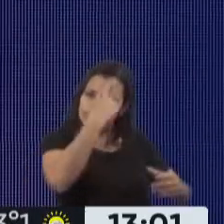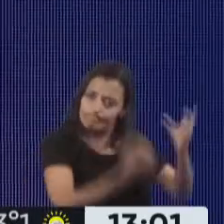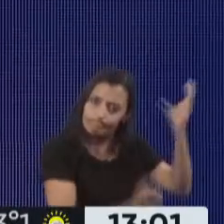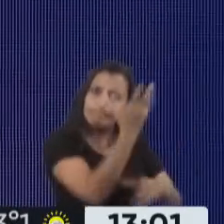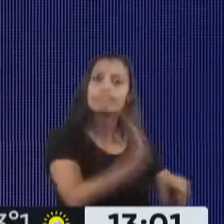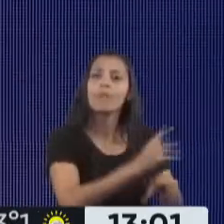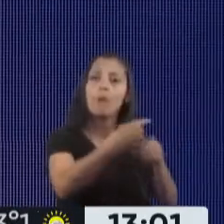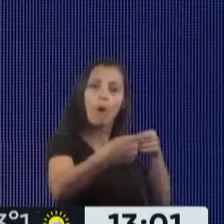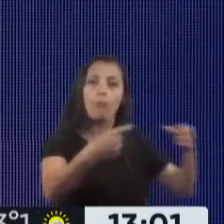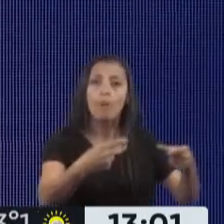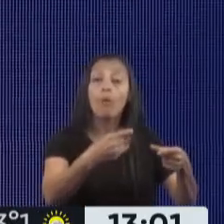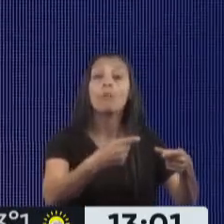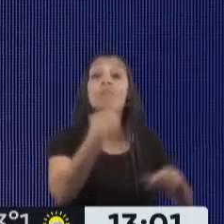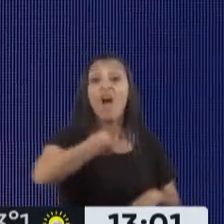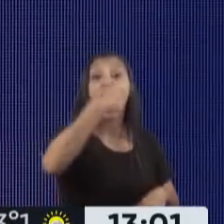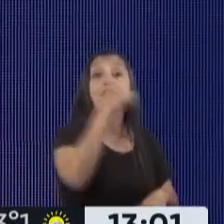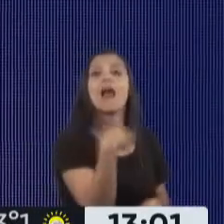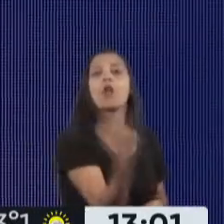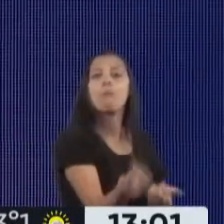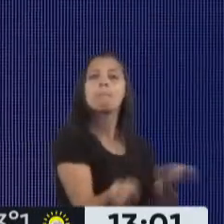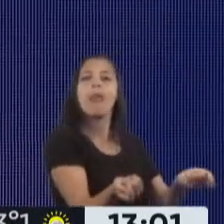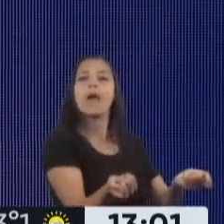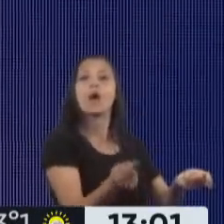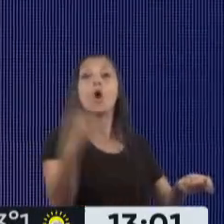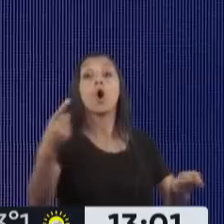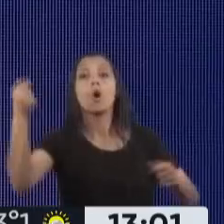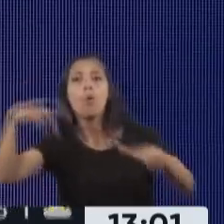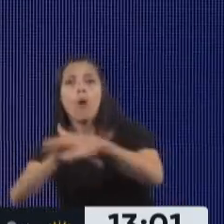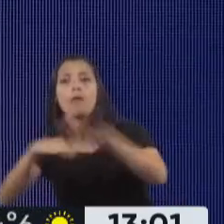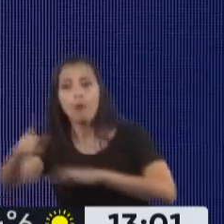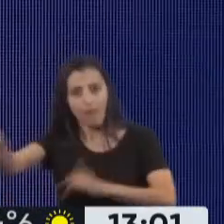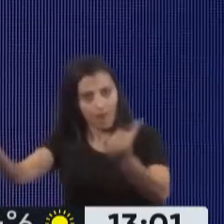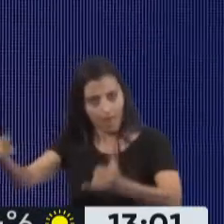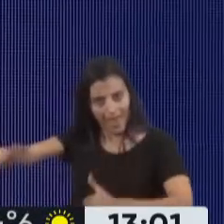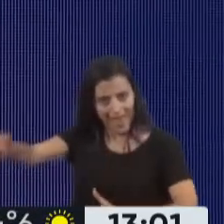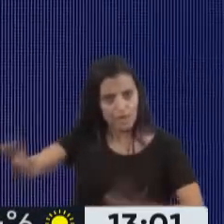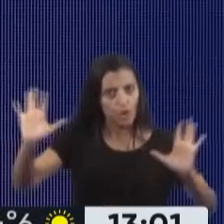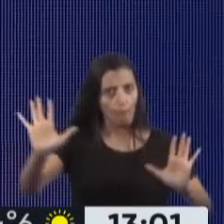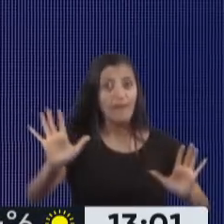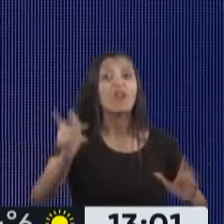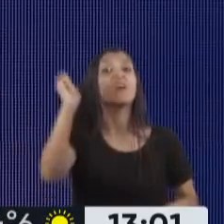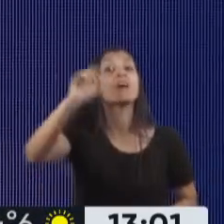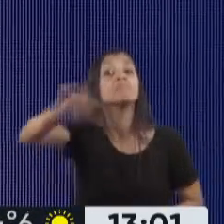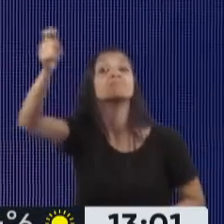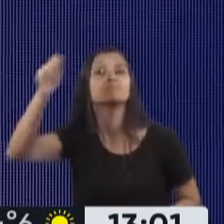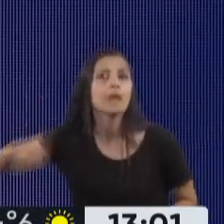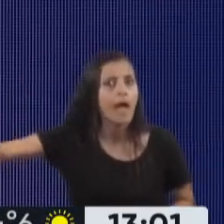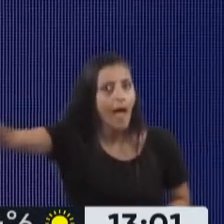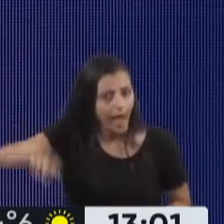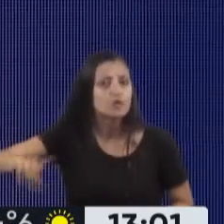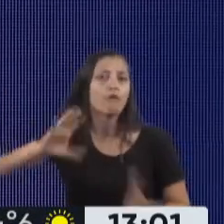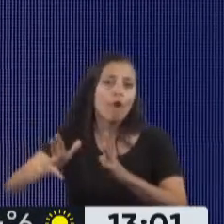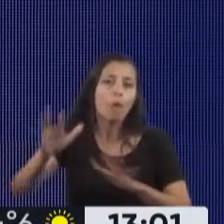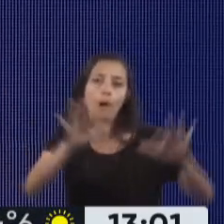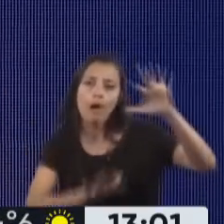contra stock. Y el flujo lo teníamos nosotros y el stock lo tenían ellos. Iban a hacer toda una apuesta fuerte